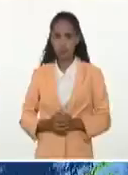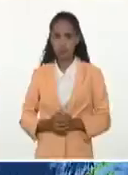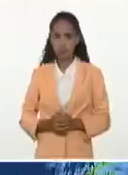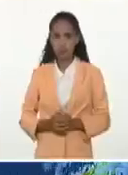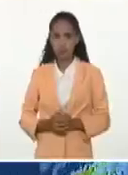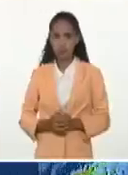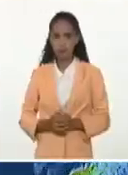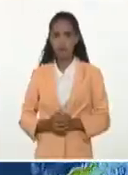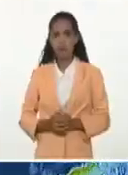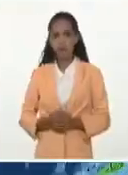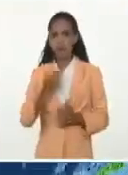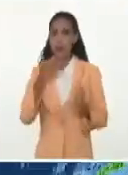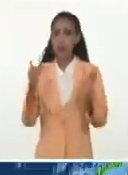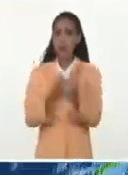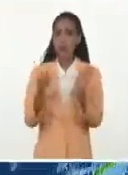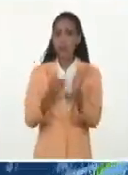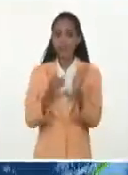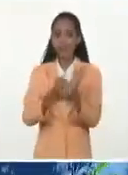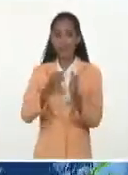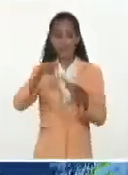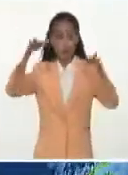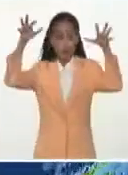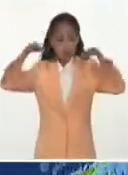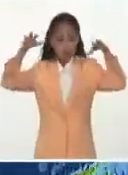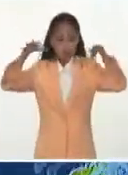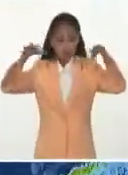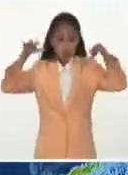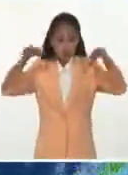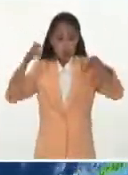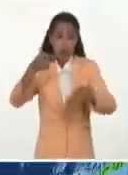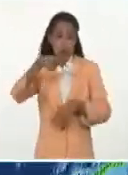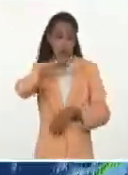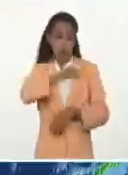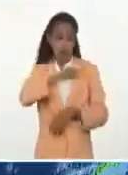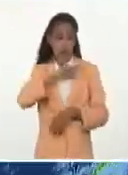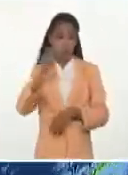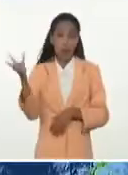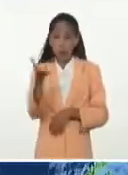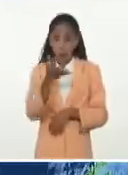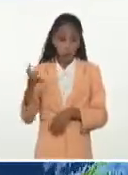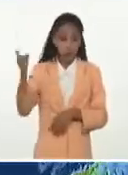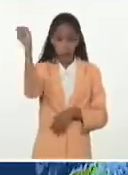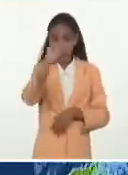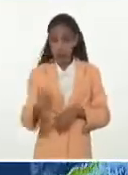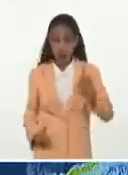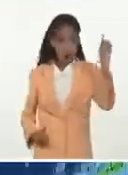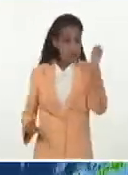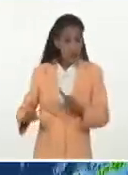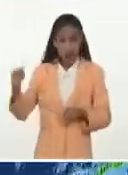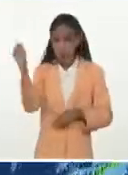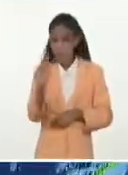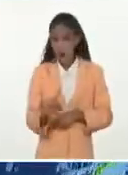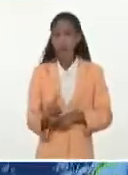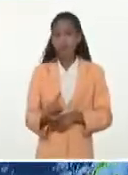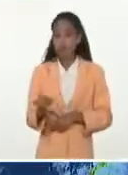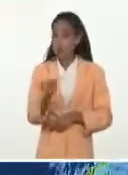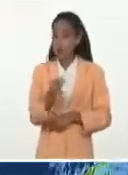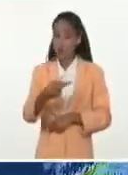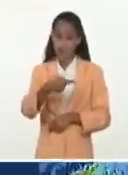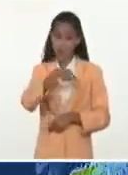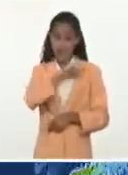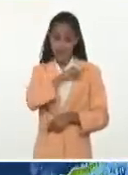hola que tal buenas tardes hemos tenido lluvia fuerte ayer vientos también y descargas eléctricas continuas en localidades del interior